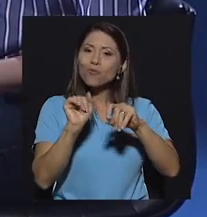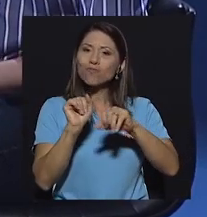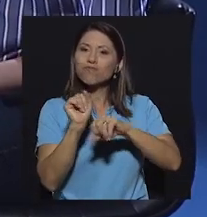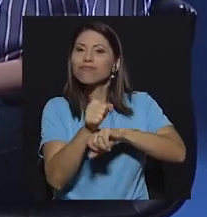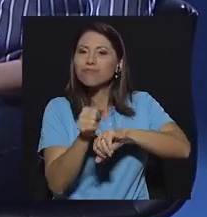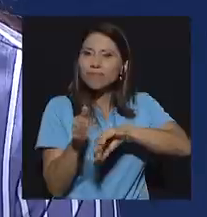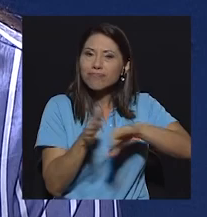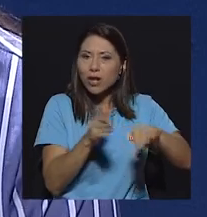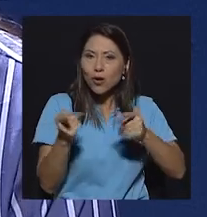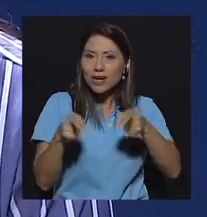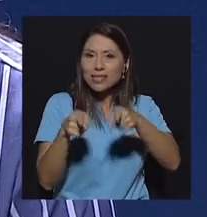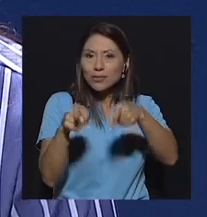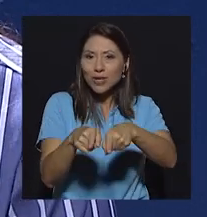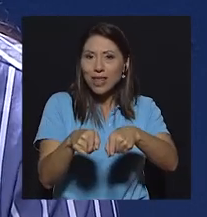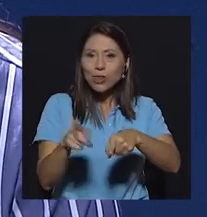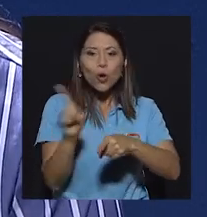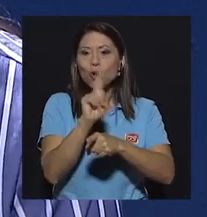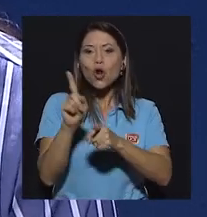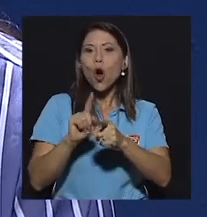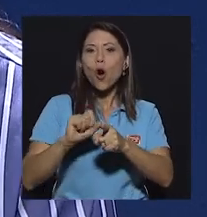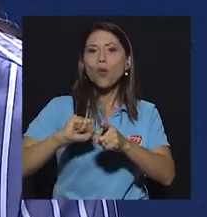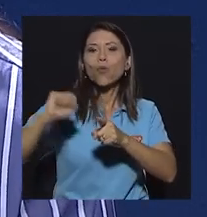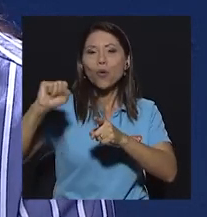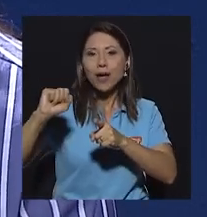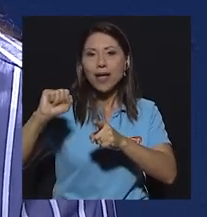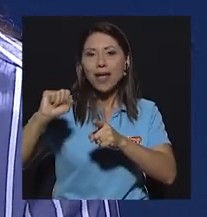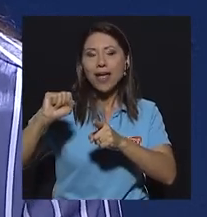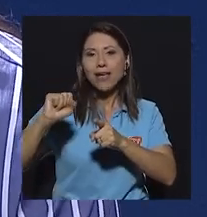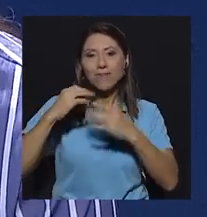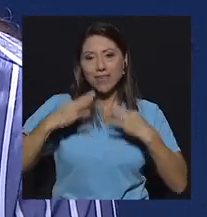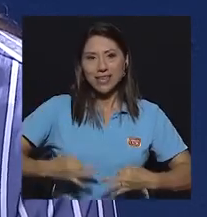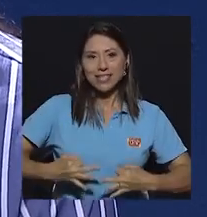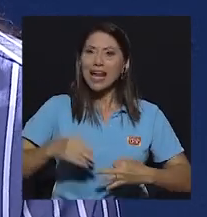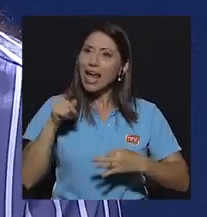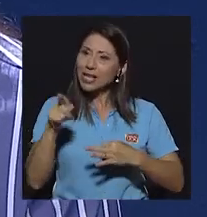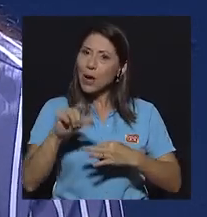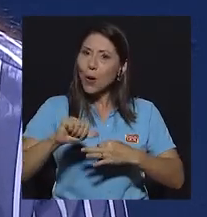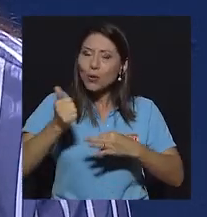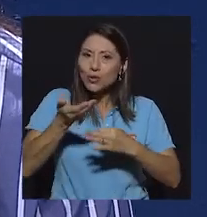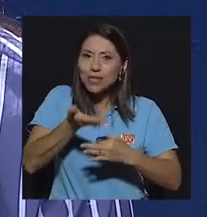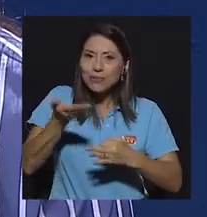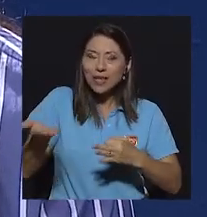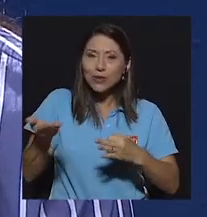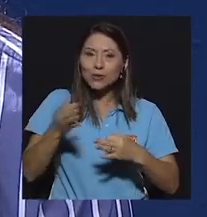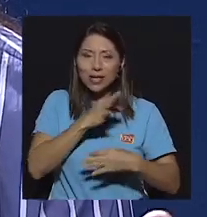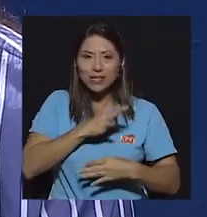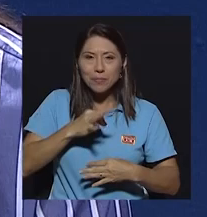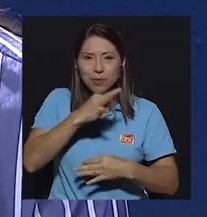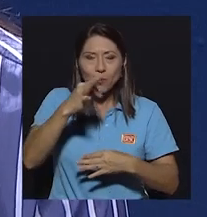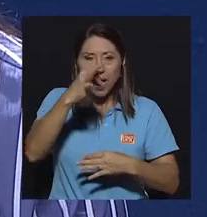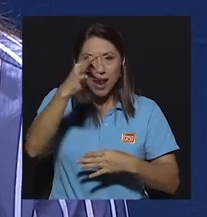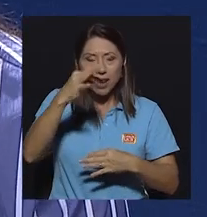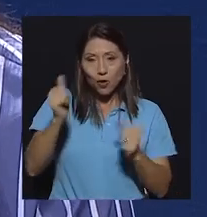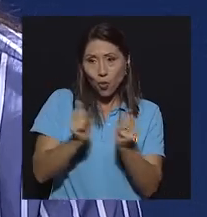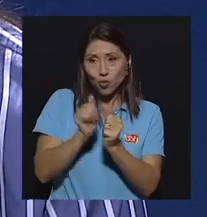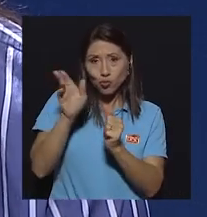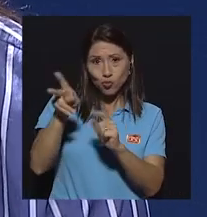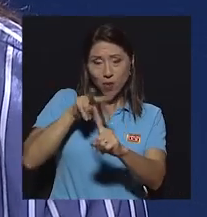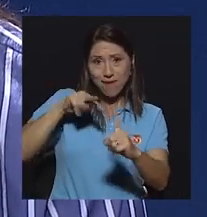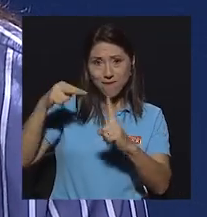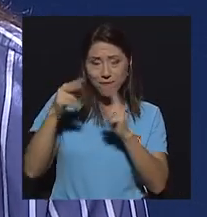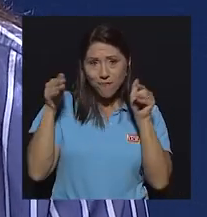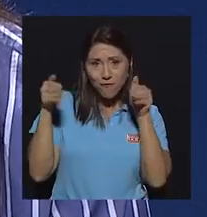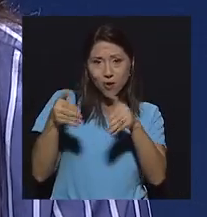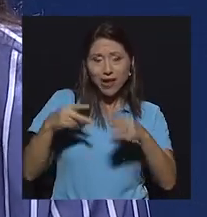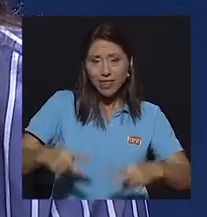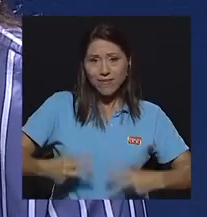vida después, incluso en la producción, cómo afronta uno un problema de producción, de postproducción,